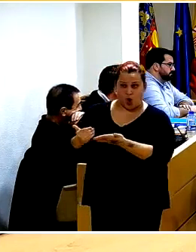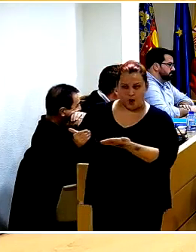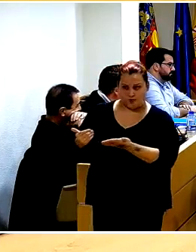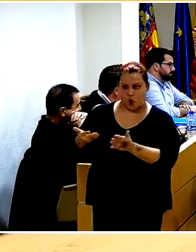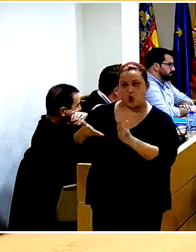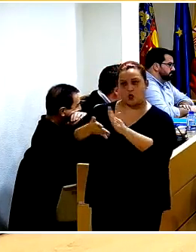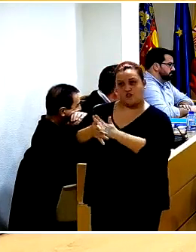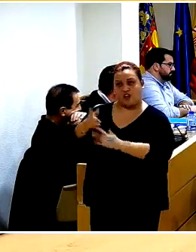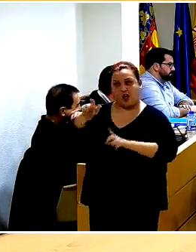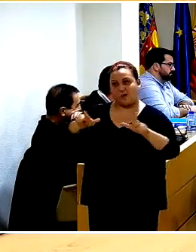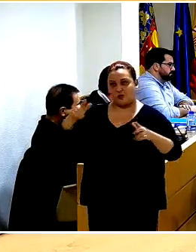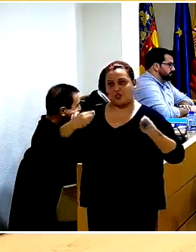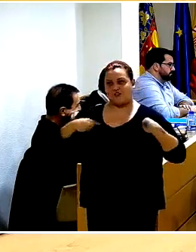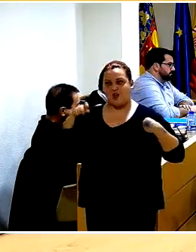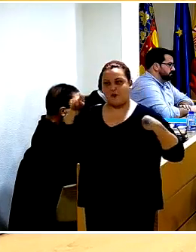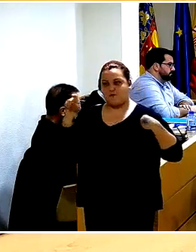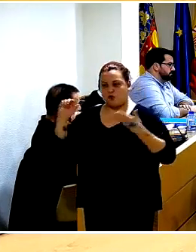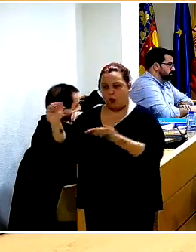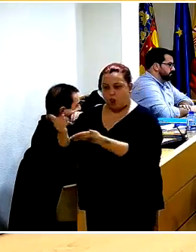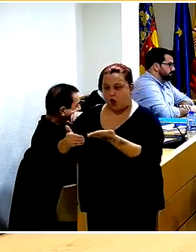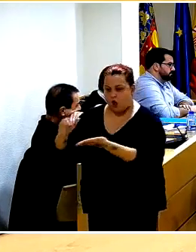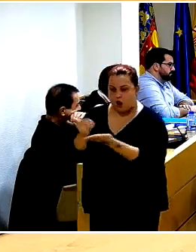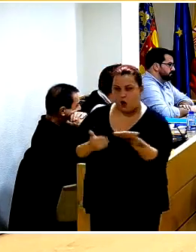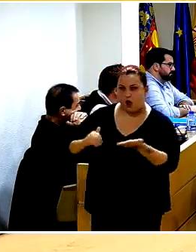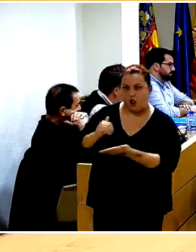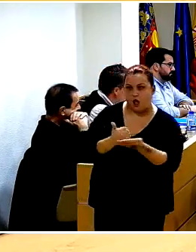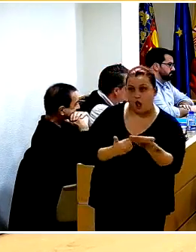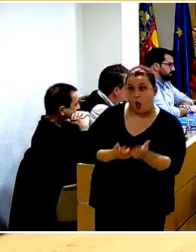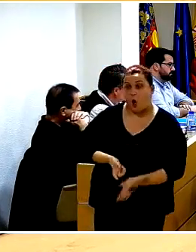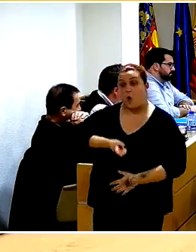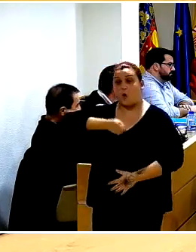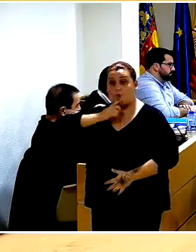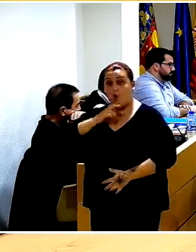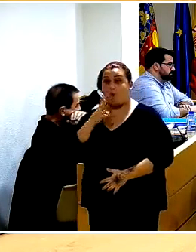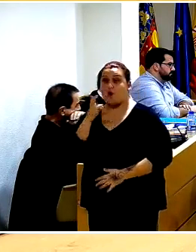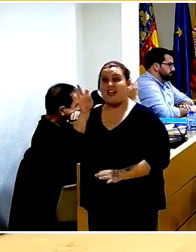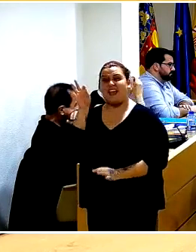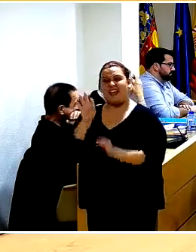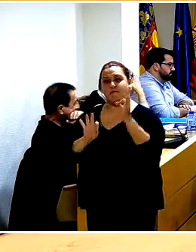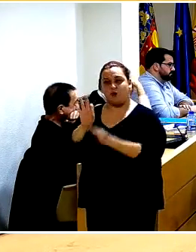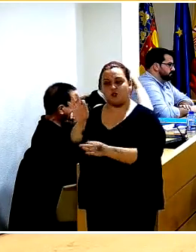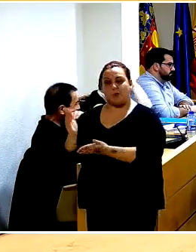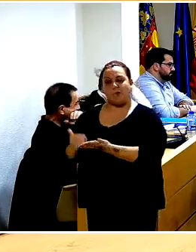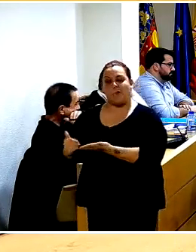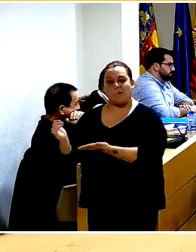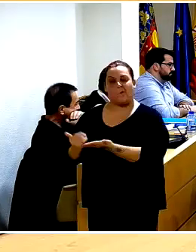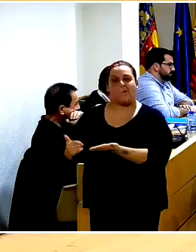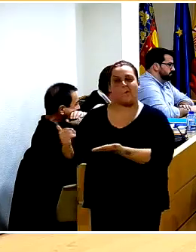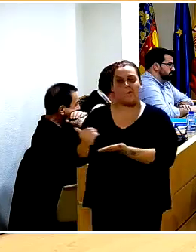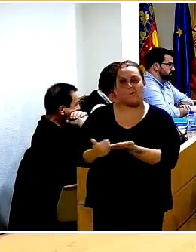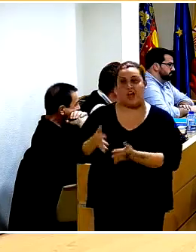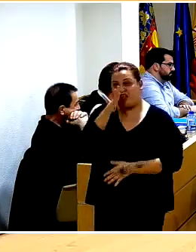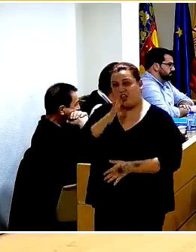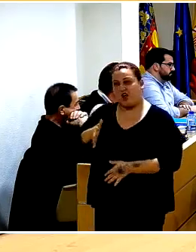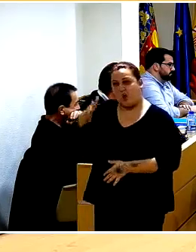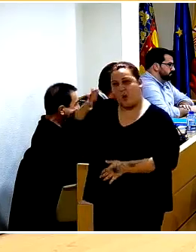Paiporta por vía de los impuestos propios, del IBI y del impuesto de circulación. Nosotros hemos dicho desde siempre, desde hace 5 años